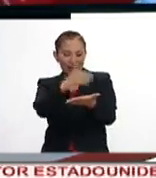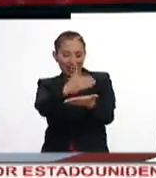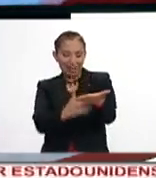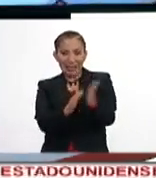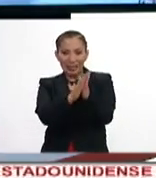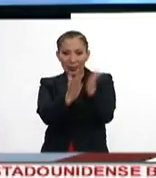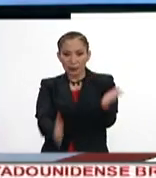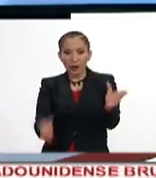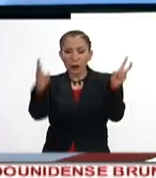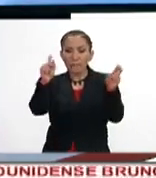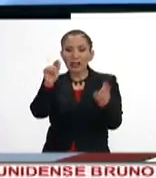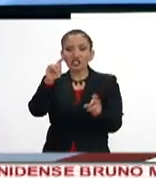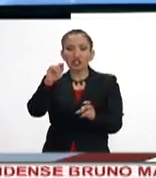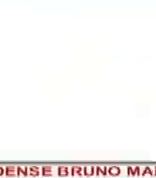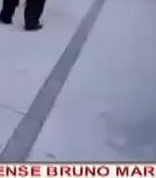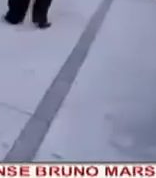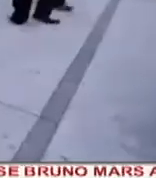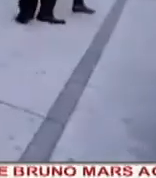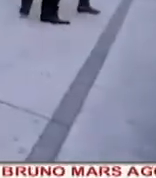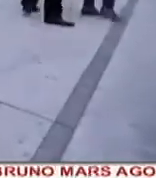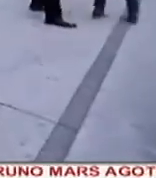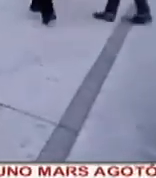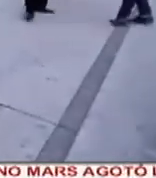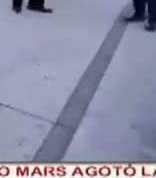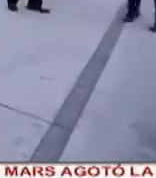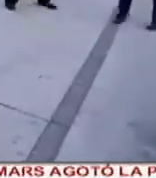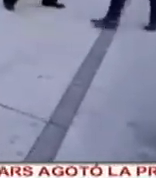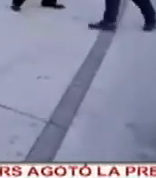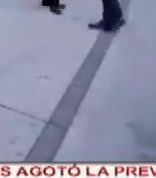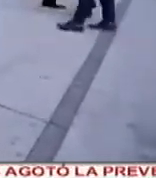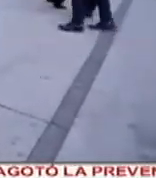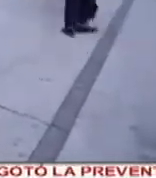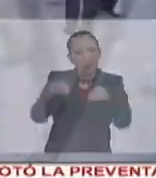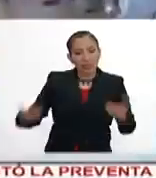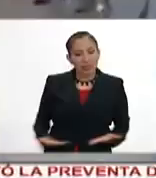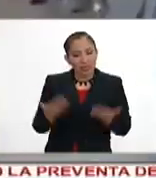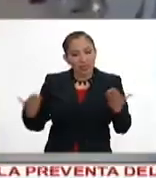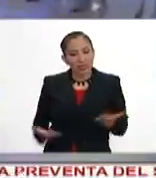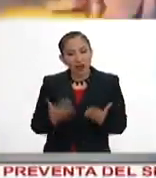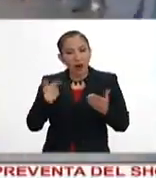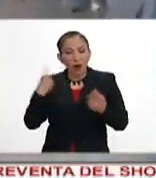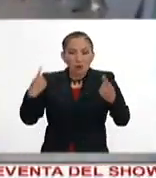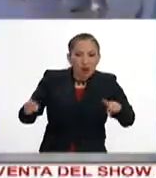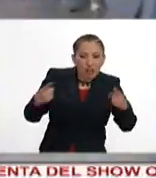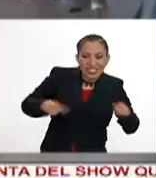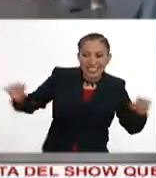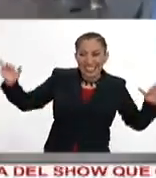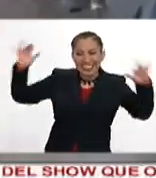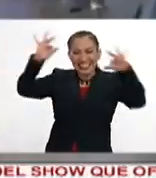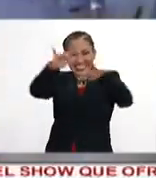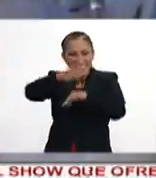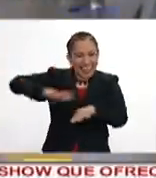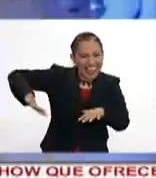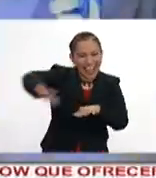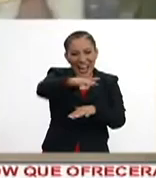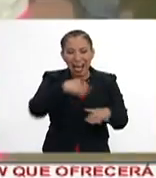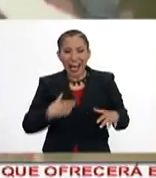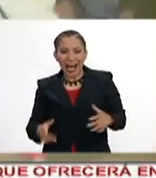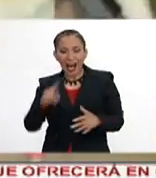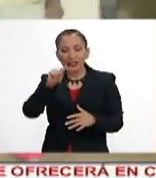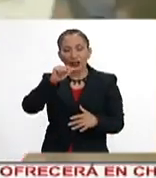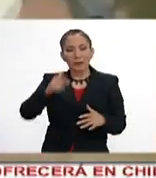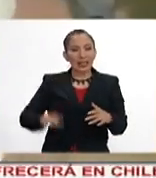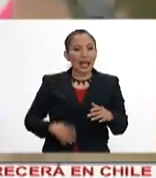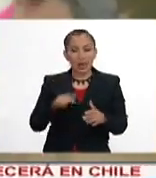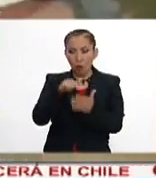Pasos Sonideros. El movimiento sonidero generó un estilo propio de tocar, bailar y gozar la música tropical en